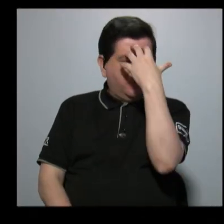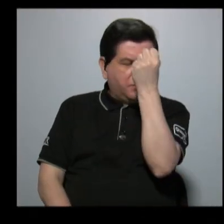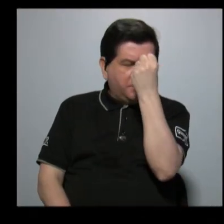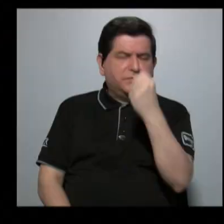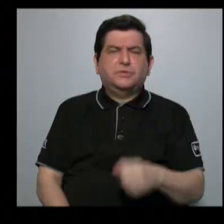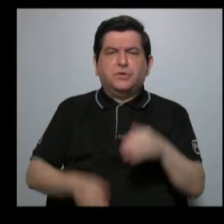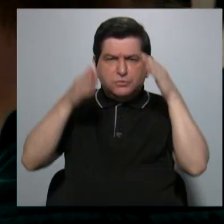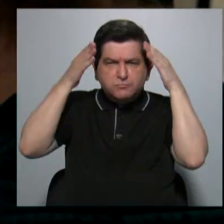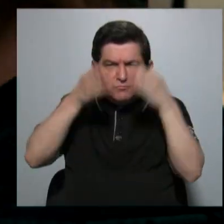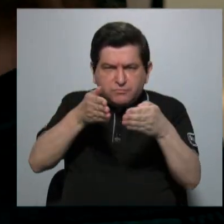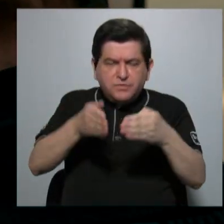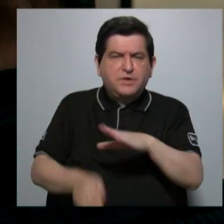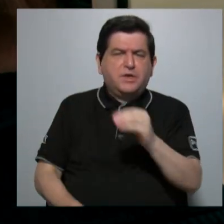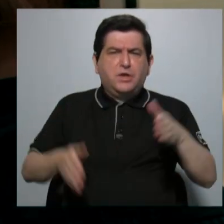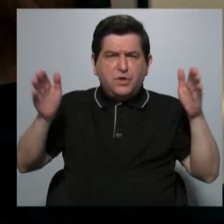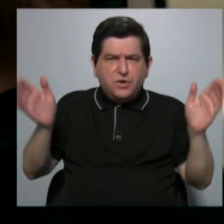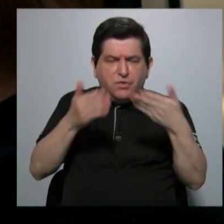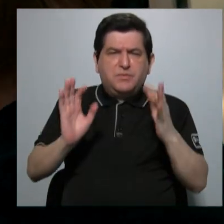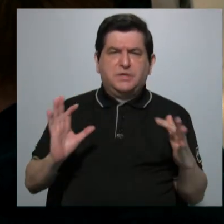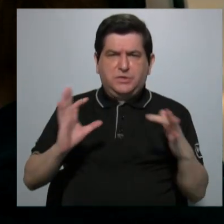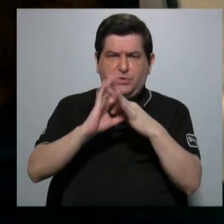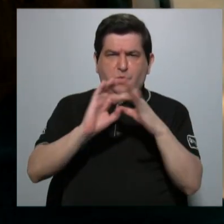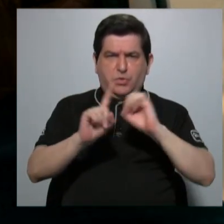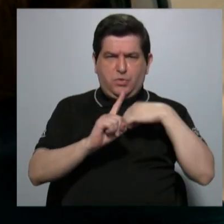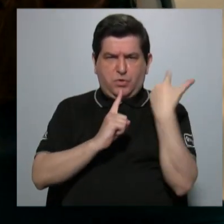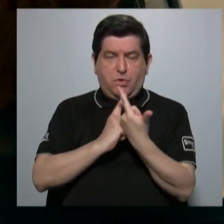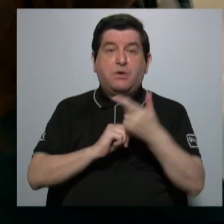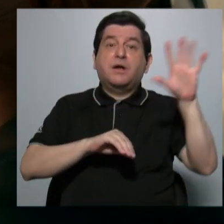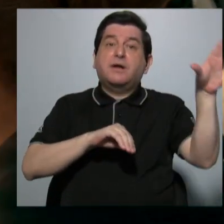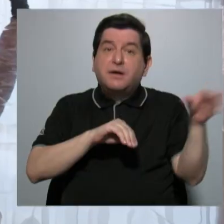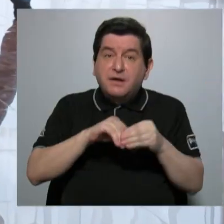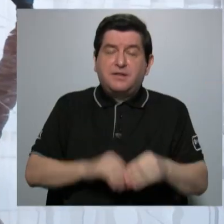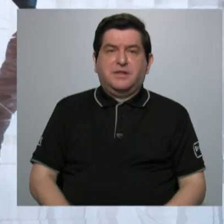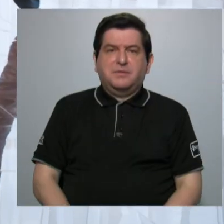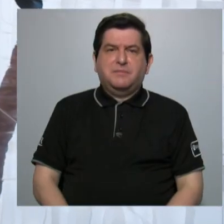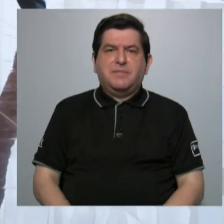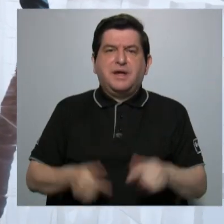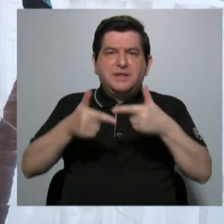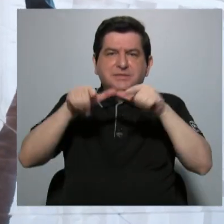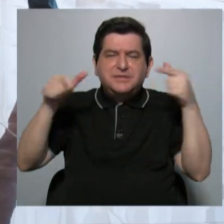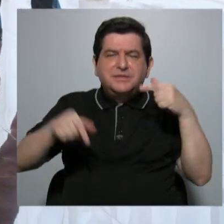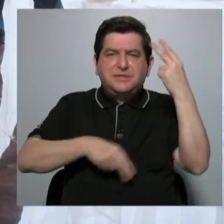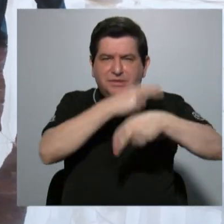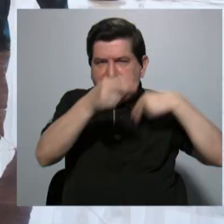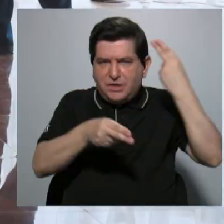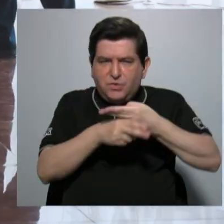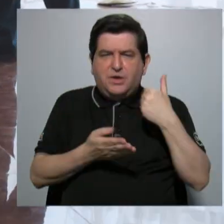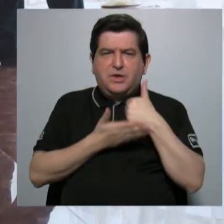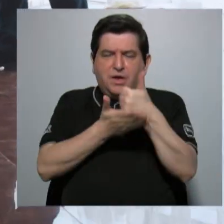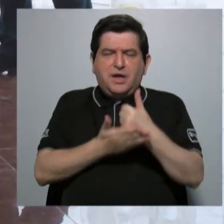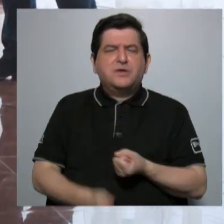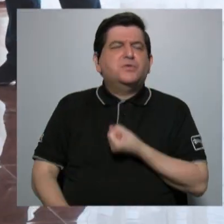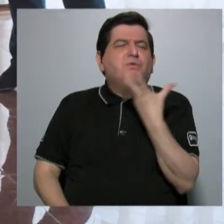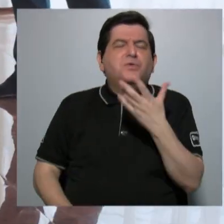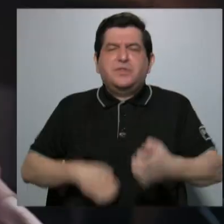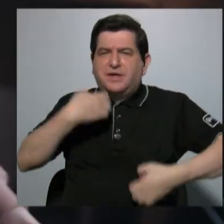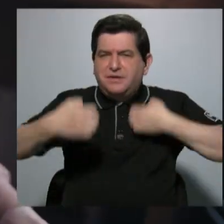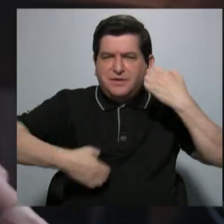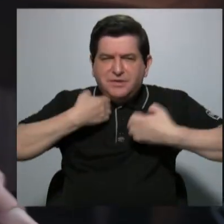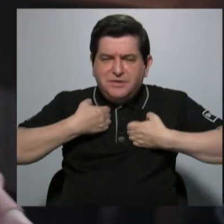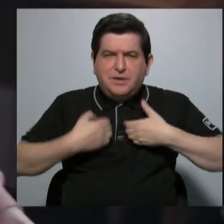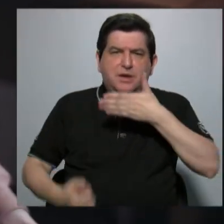la concentración y fomenta la cohesión social. Además, sirve como el lenguaje universal que nos ayuda a expresar